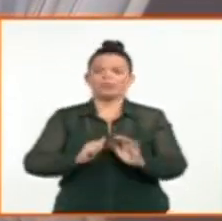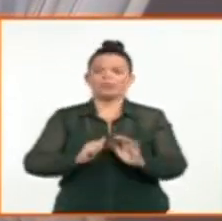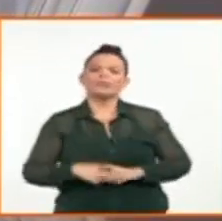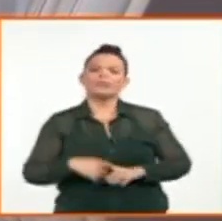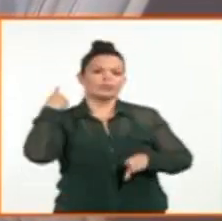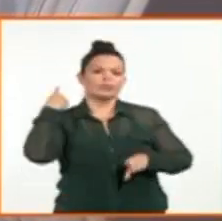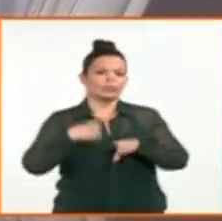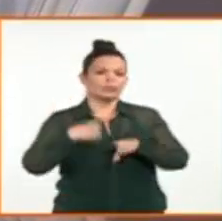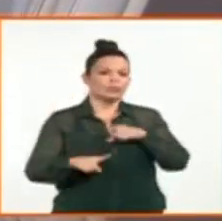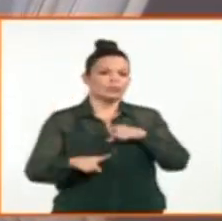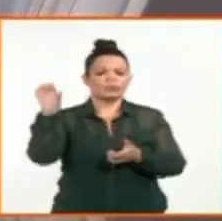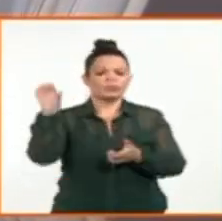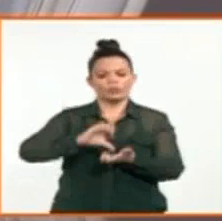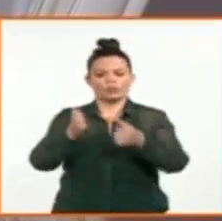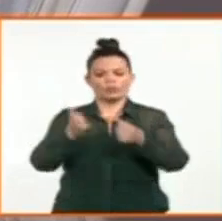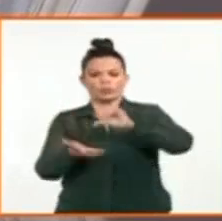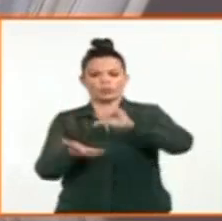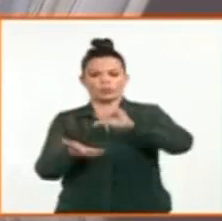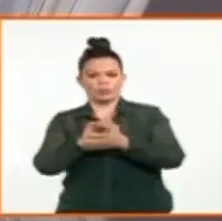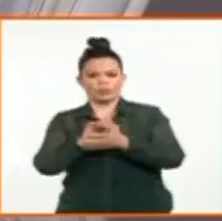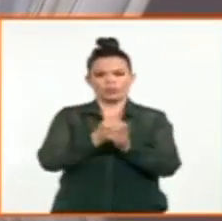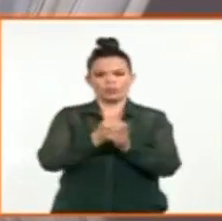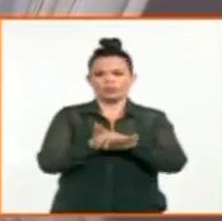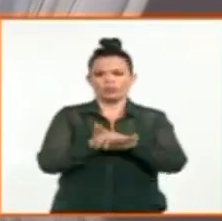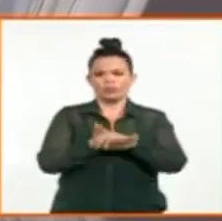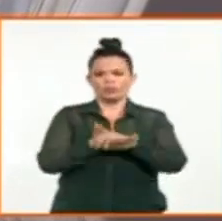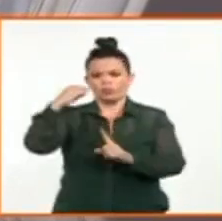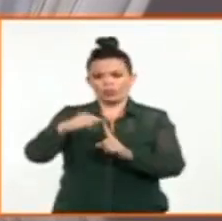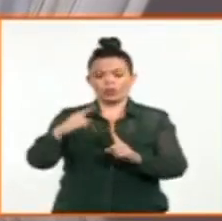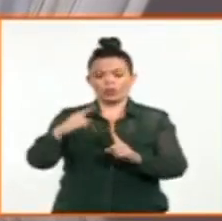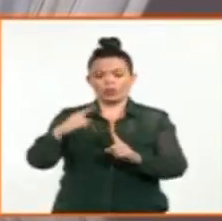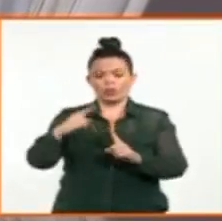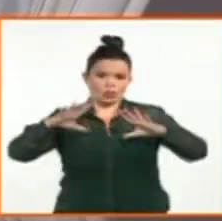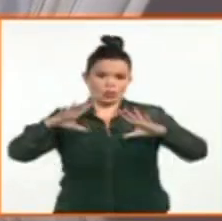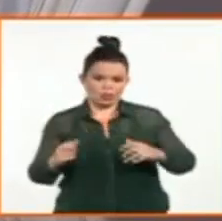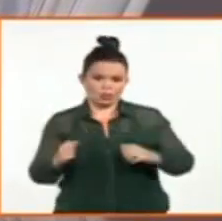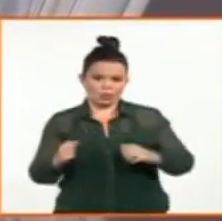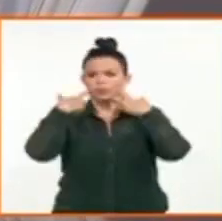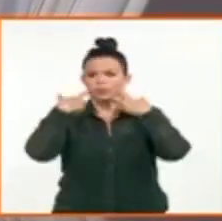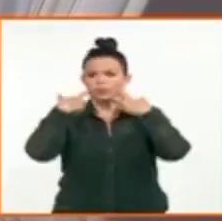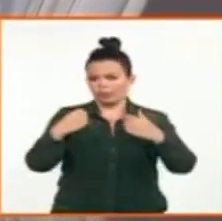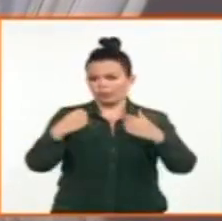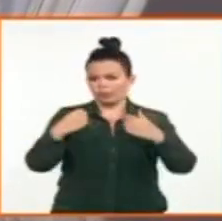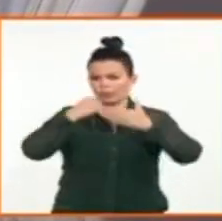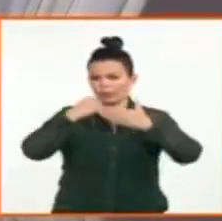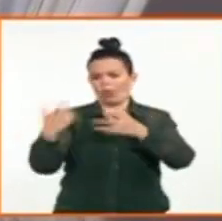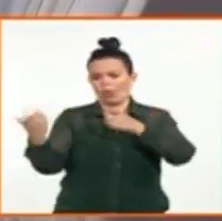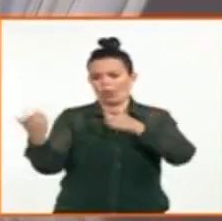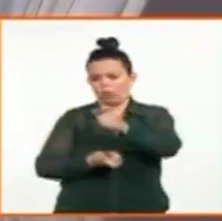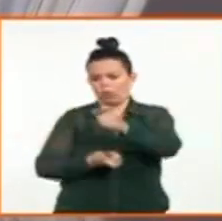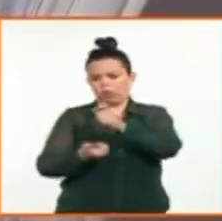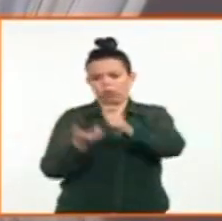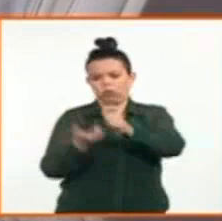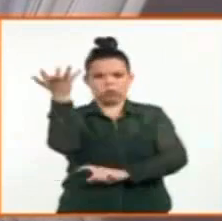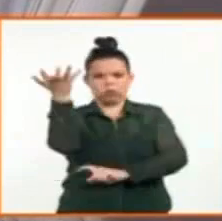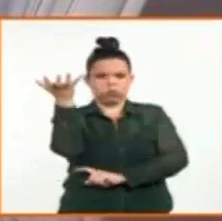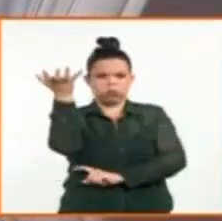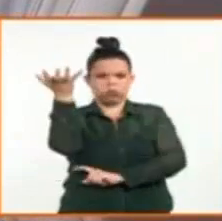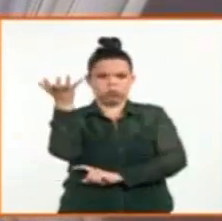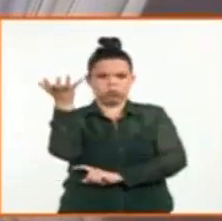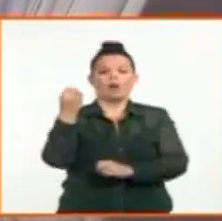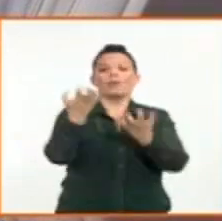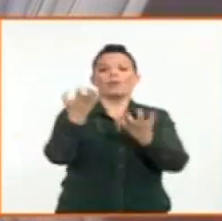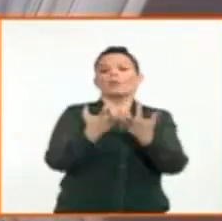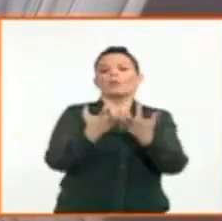hipoclorito también para el turismo. Ha tenido una importante participación en la zafra azucarera con la producción de sosa cáustica, de ácido